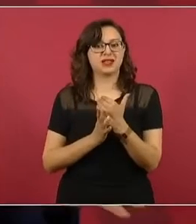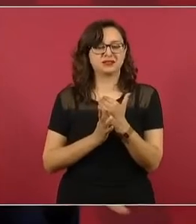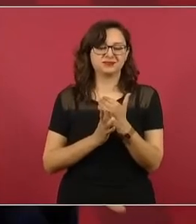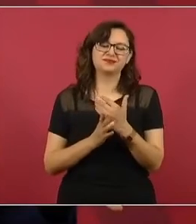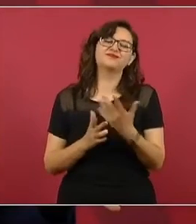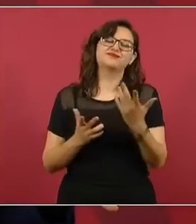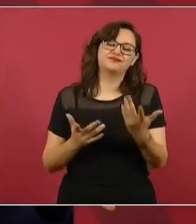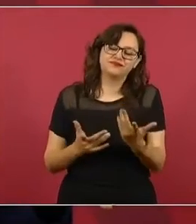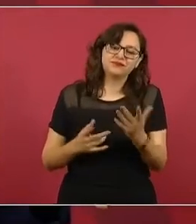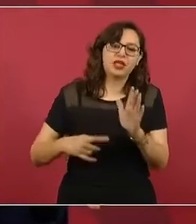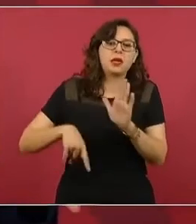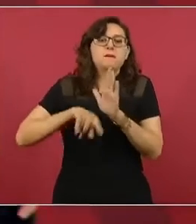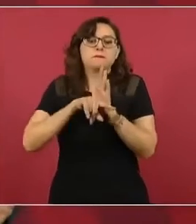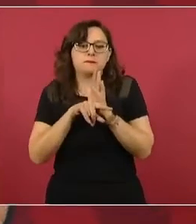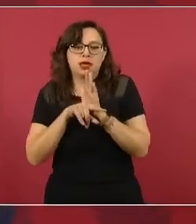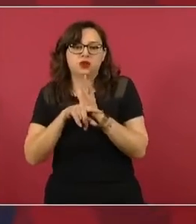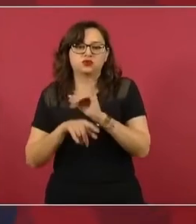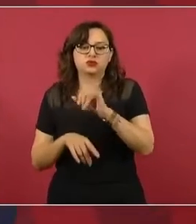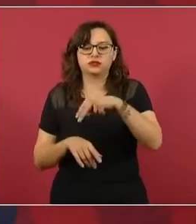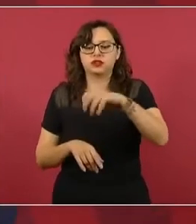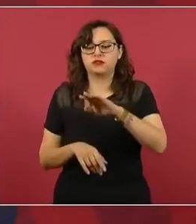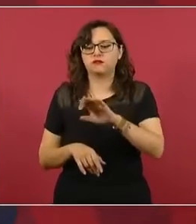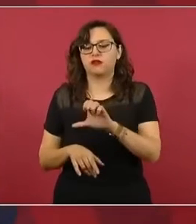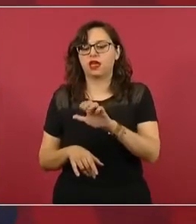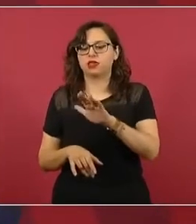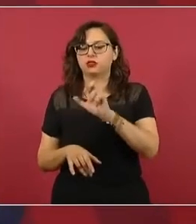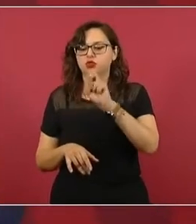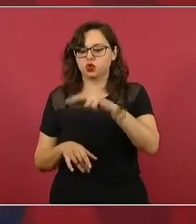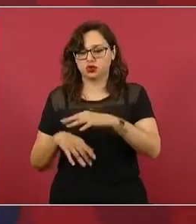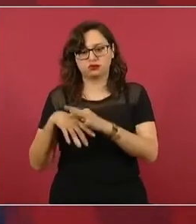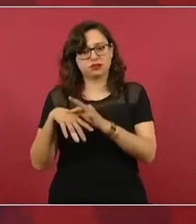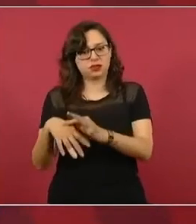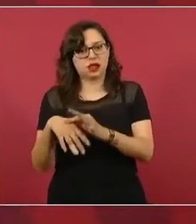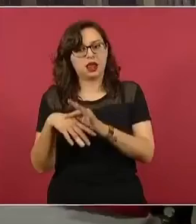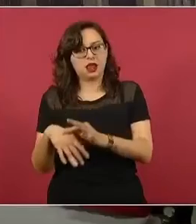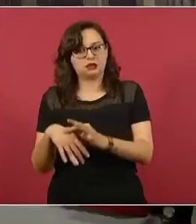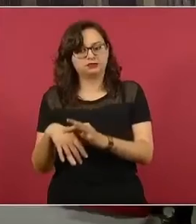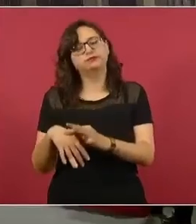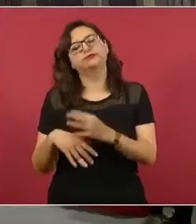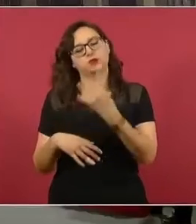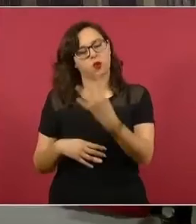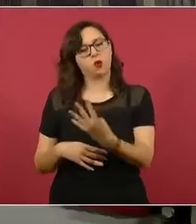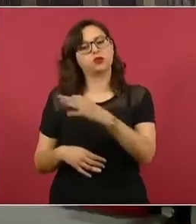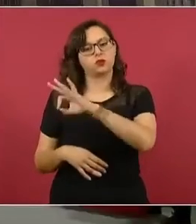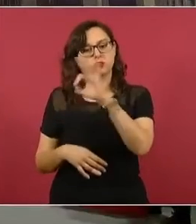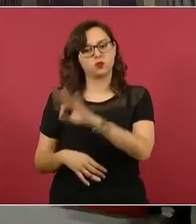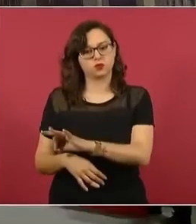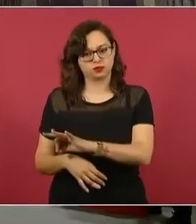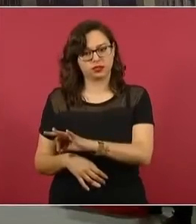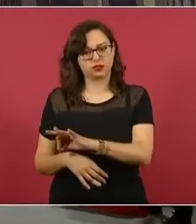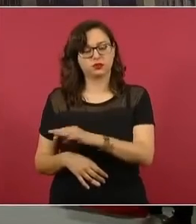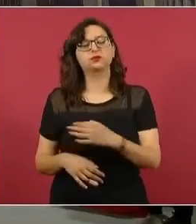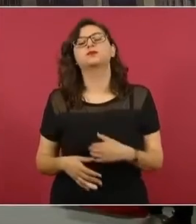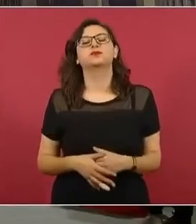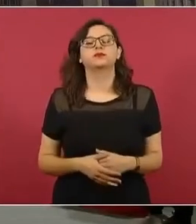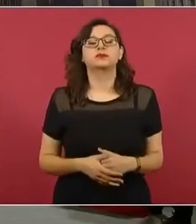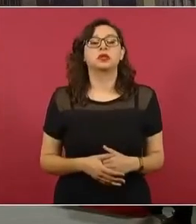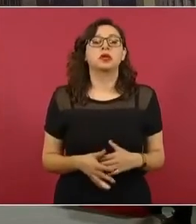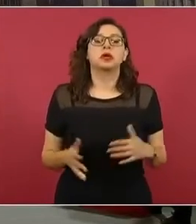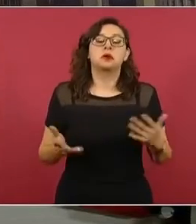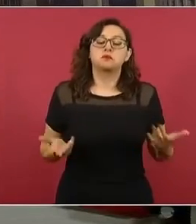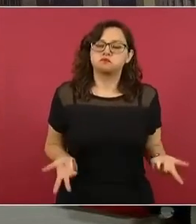relación al año pasado. Tenemos finanzas públicas sanas, no